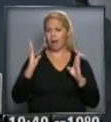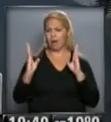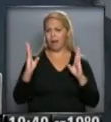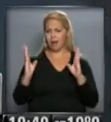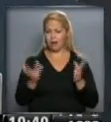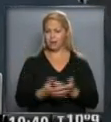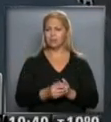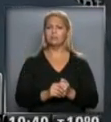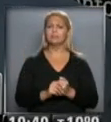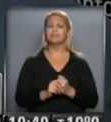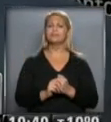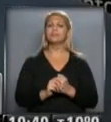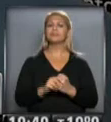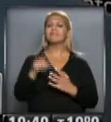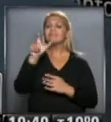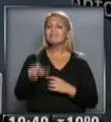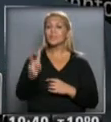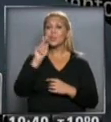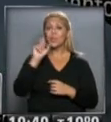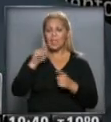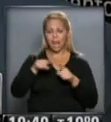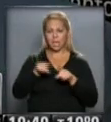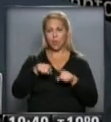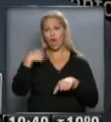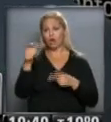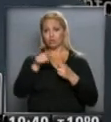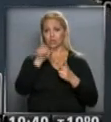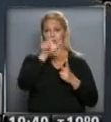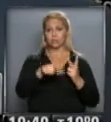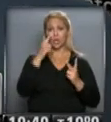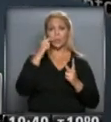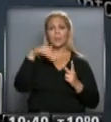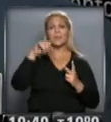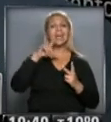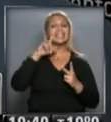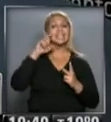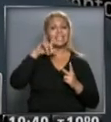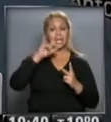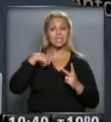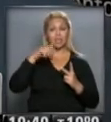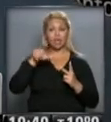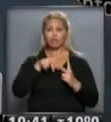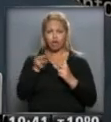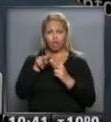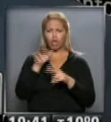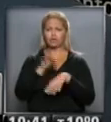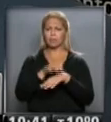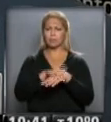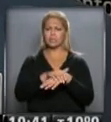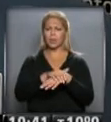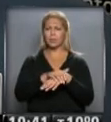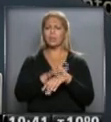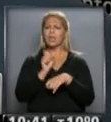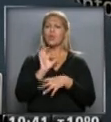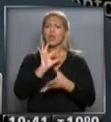tiempos. Evidentemente Videla con Martínez de Hoz fueron los responsables de instalar un modelo económico que inventó el